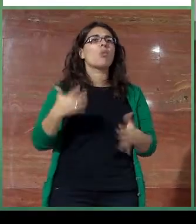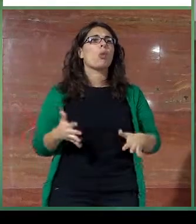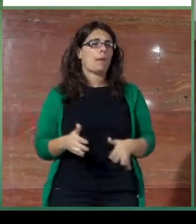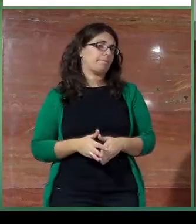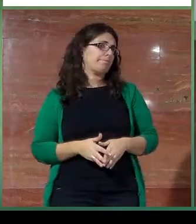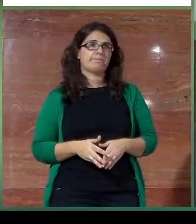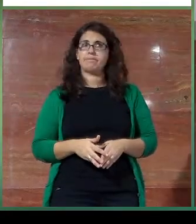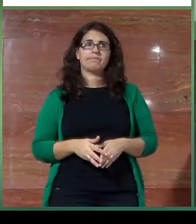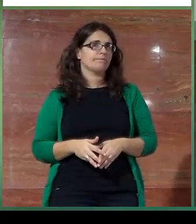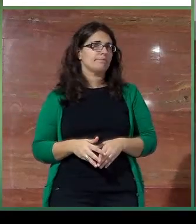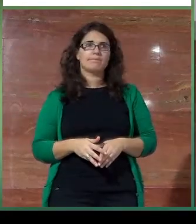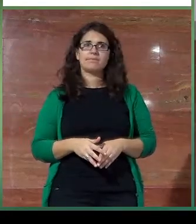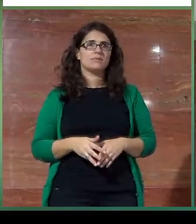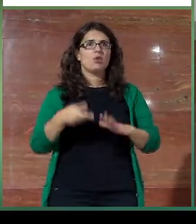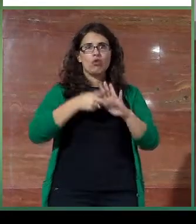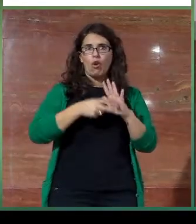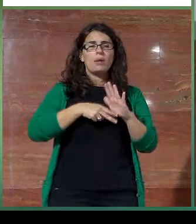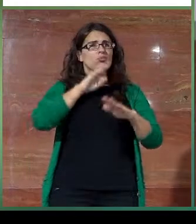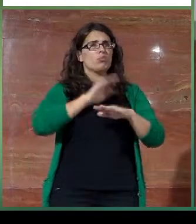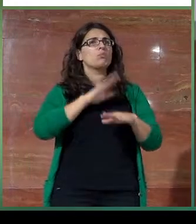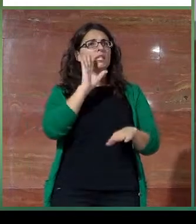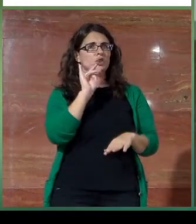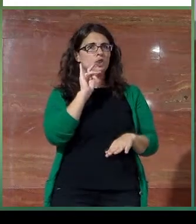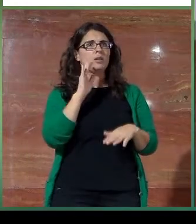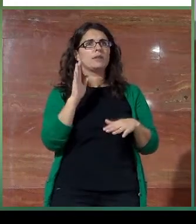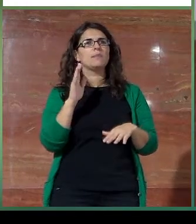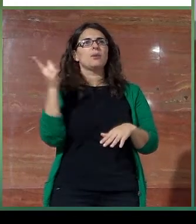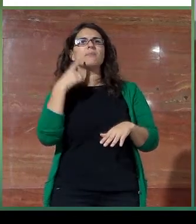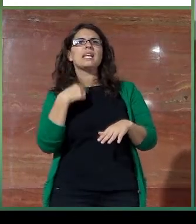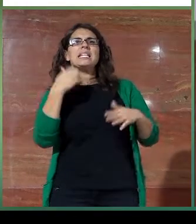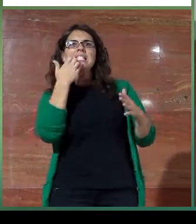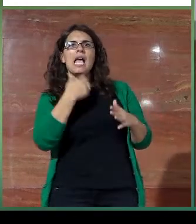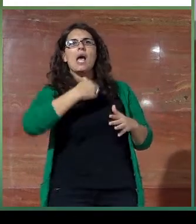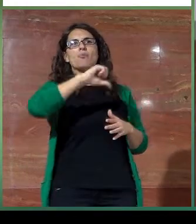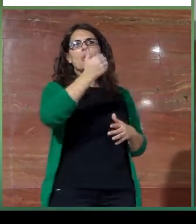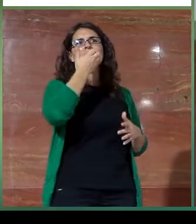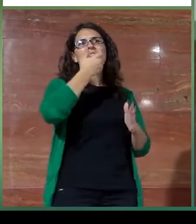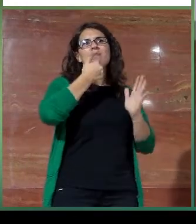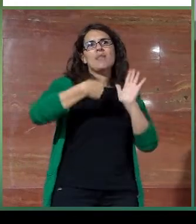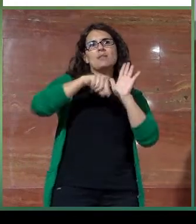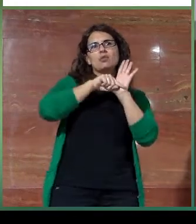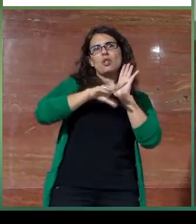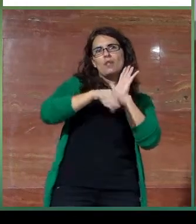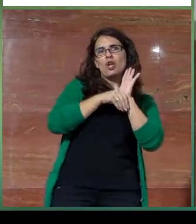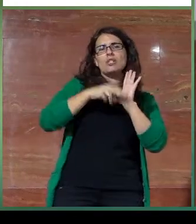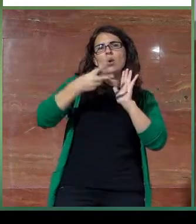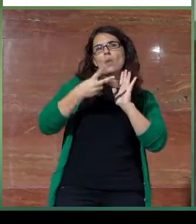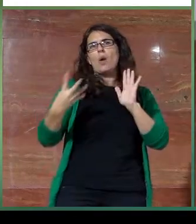haciendo ya algo complicado. Las normas sí, pero la apruebo si pone la disposición segunda, cuarta, que la cambiaré después, ¿qué